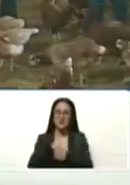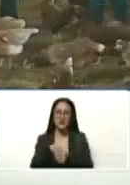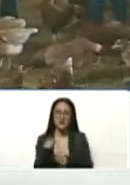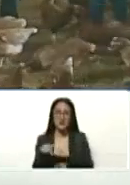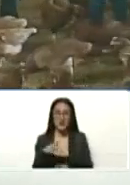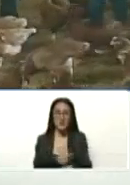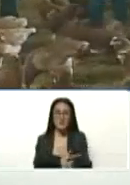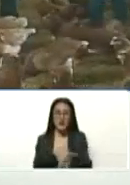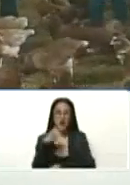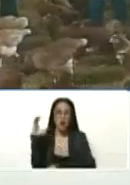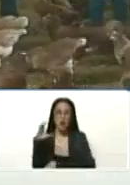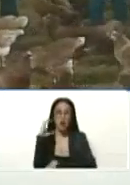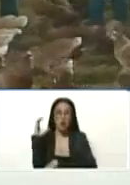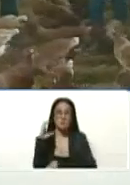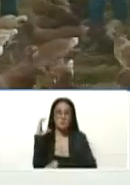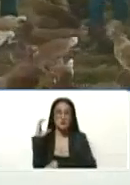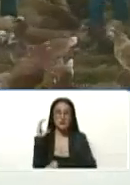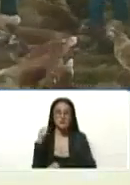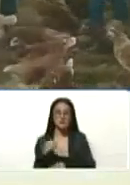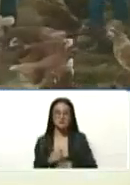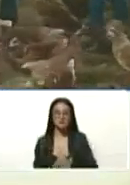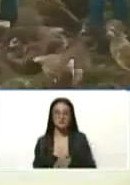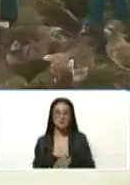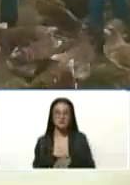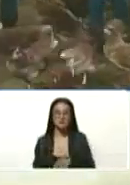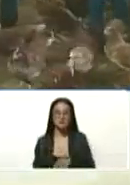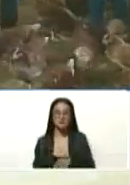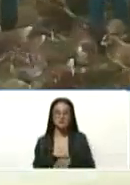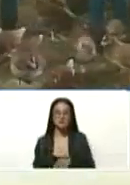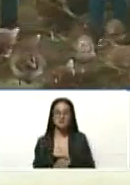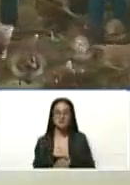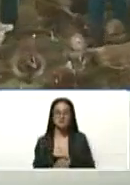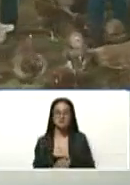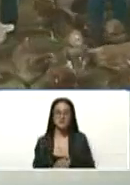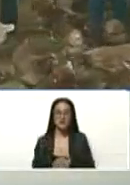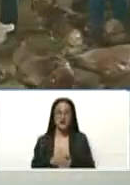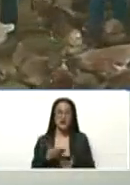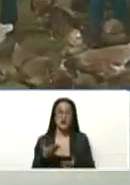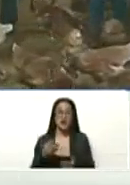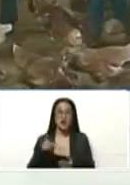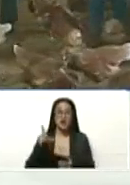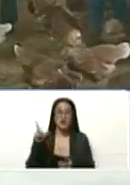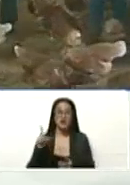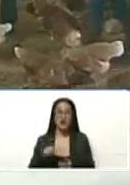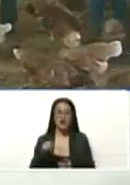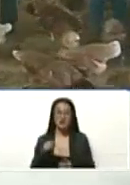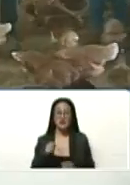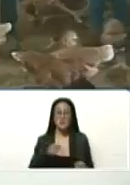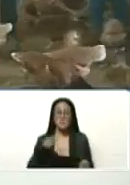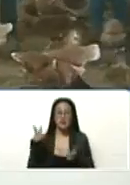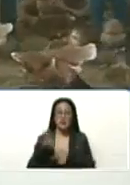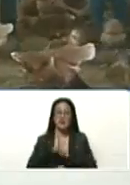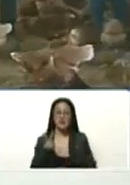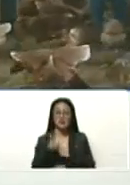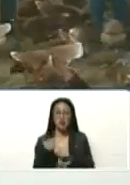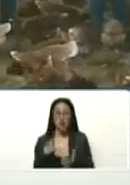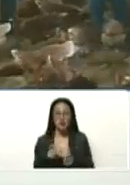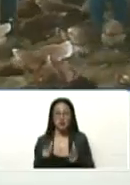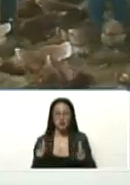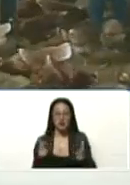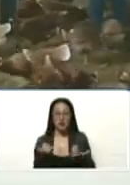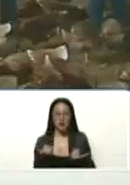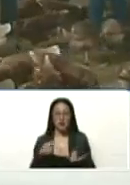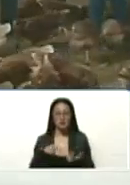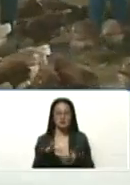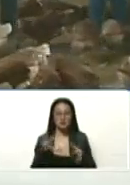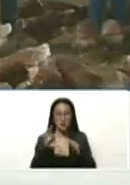Colombia. Y la oferta exportadora de Venezuela ahora ha crecido. Así que vamos de tú a tú con nuestra